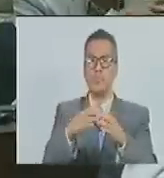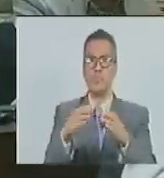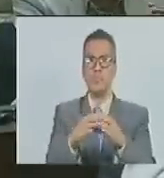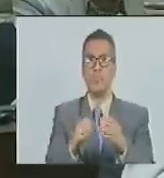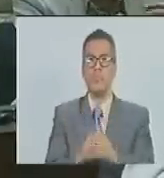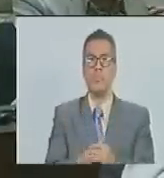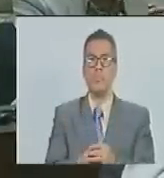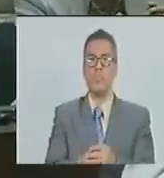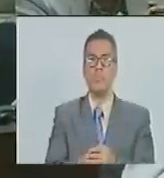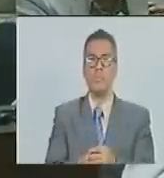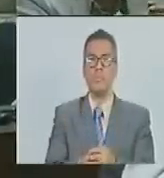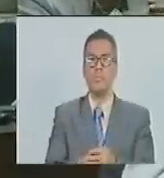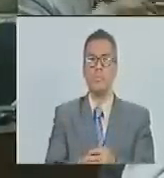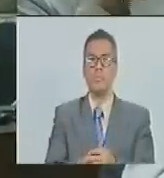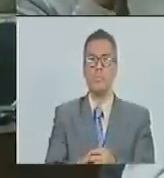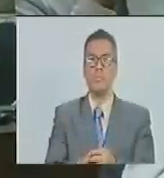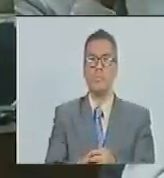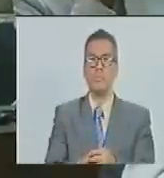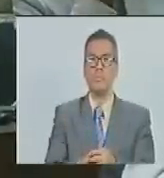que por